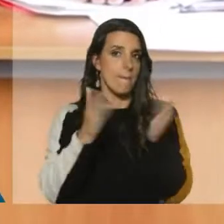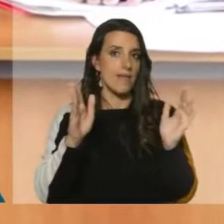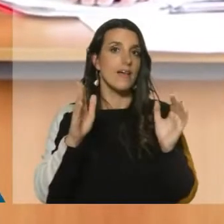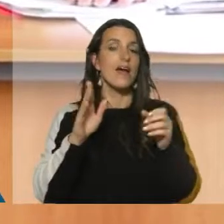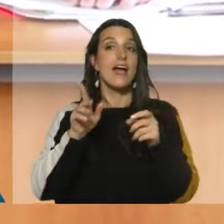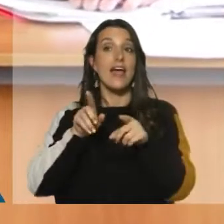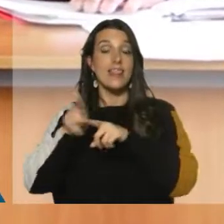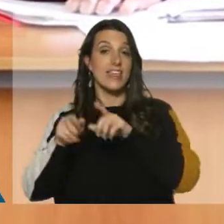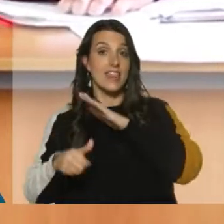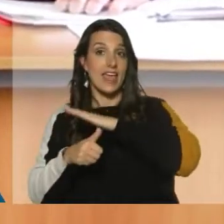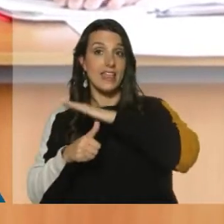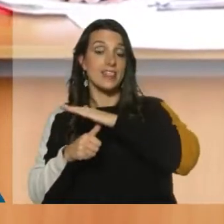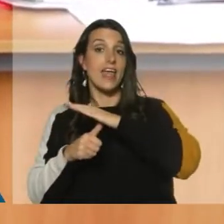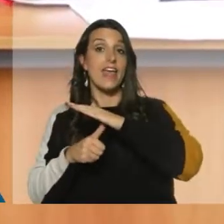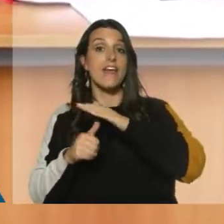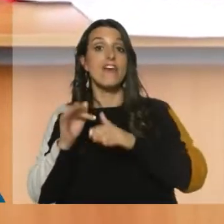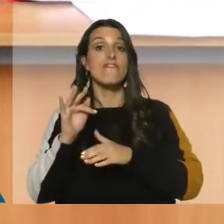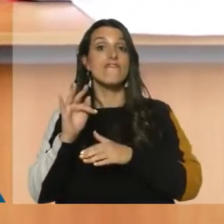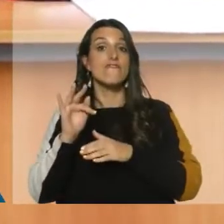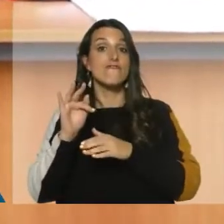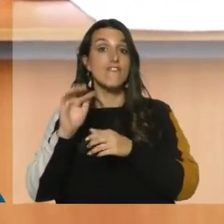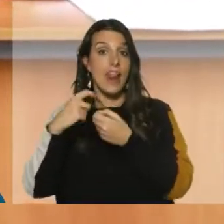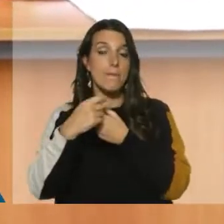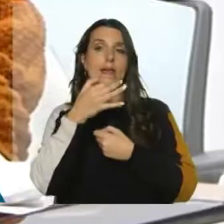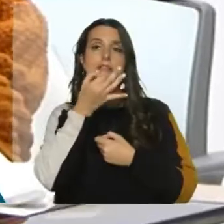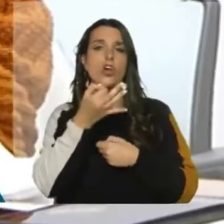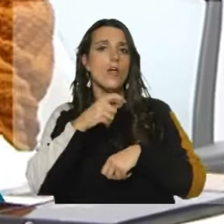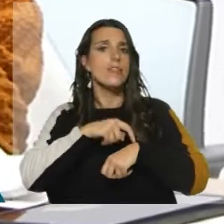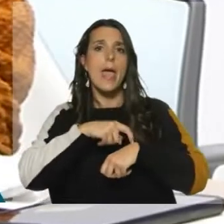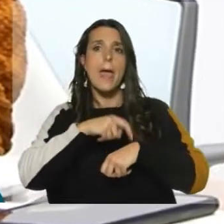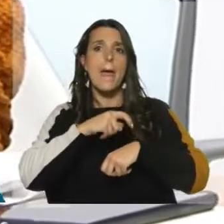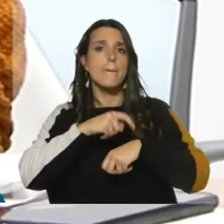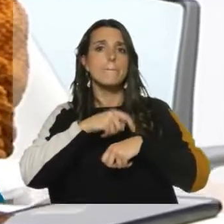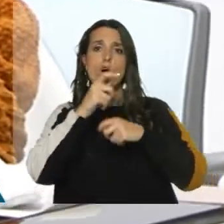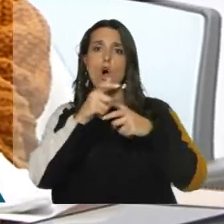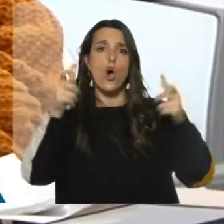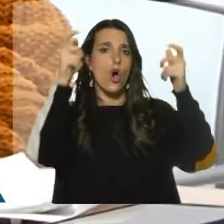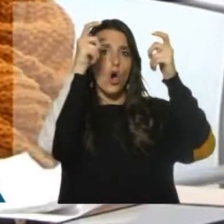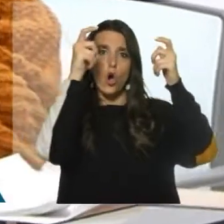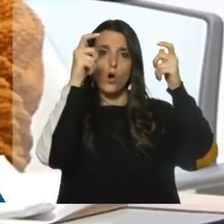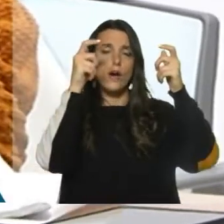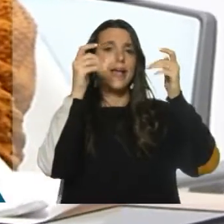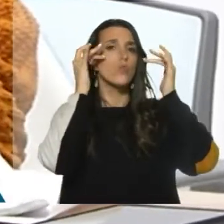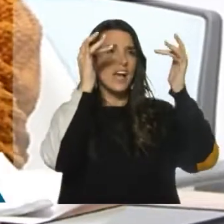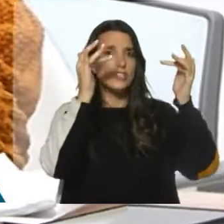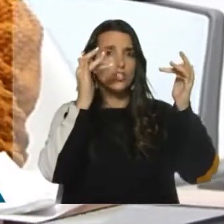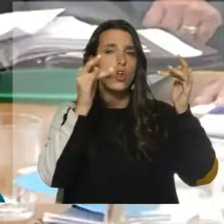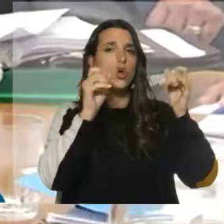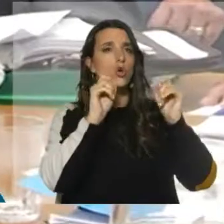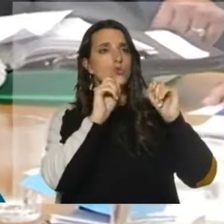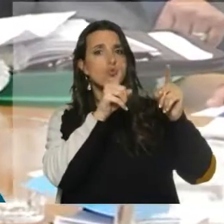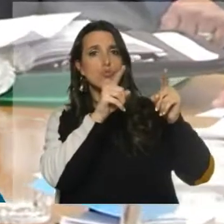de FENAPES, José Olivera, consideró excesivo el tiempo que se ha tomado el Consejo de Formación en Educación por sus